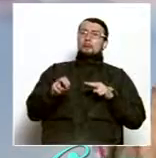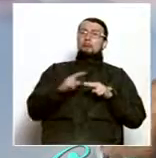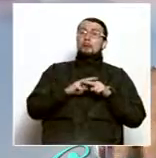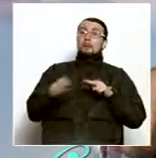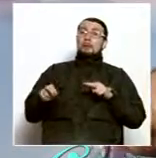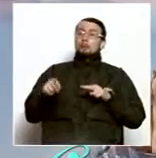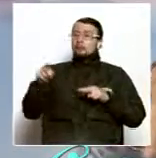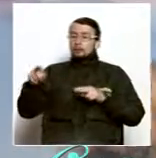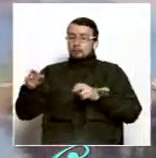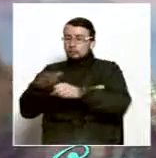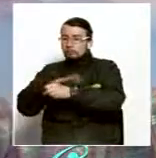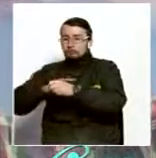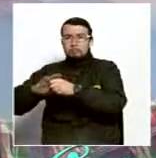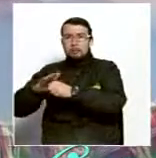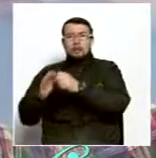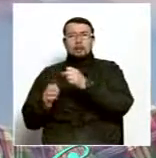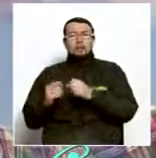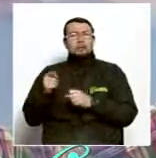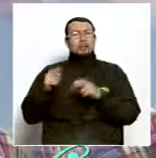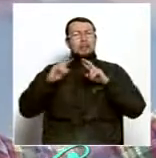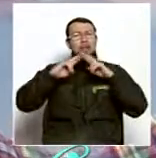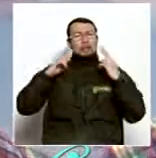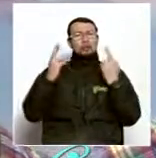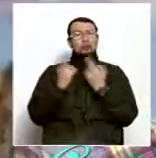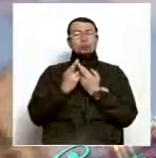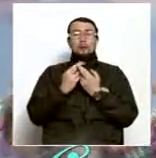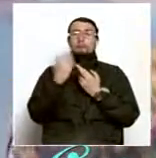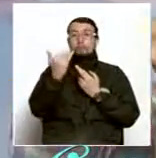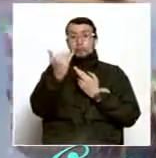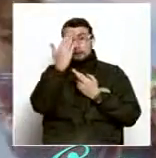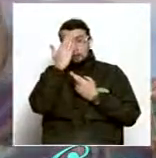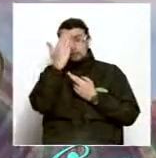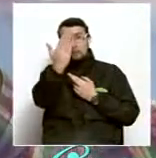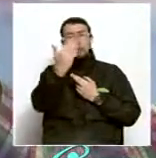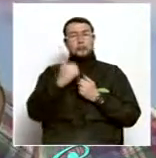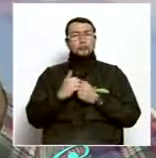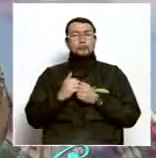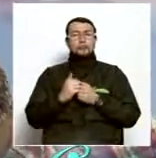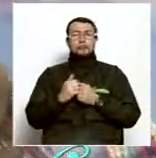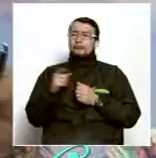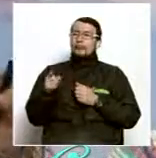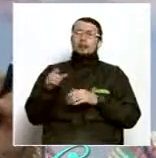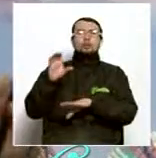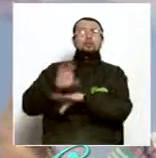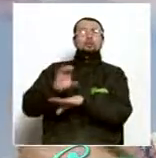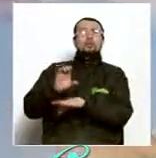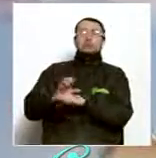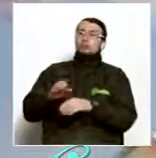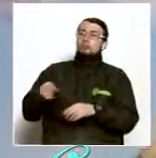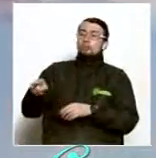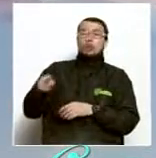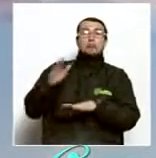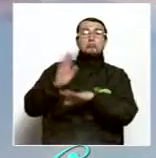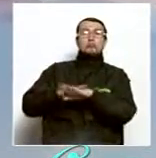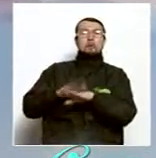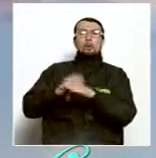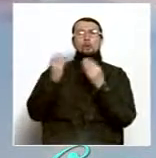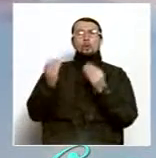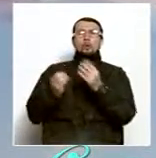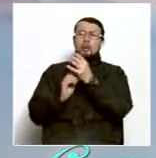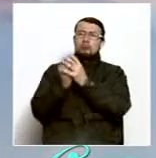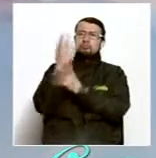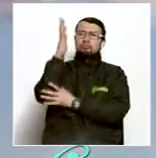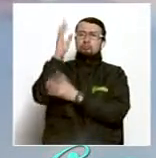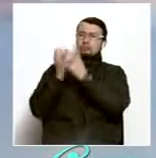un sitio donde hay unas grandes reuniones al frente, bueno, en un sitio de la ciudad, permitieron tumbar muchos árboles para